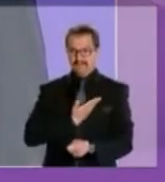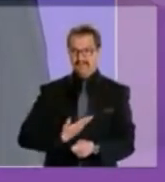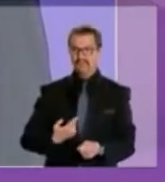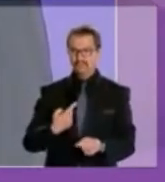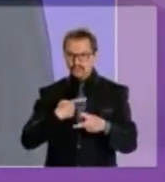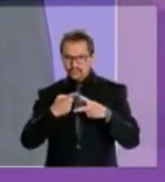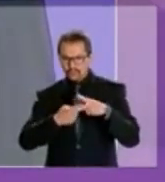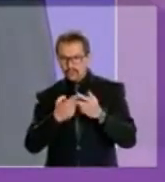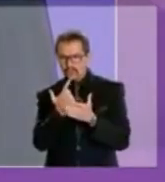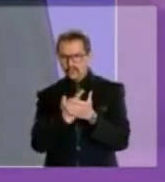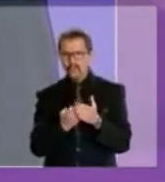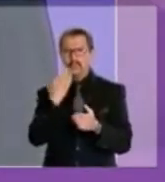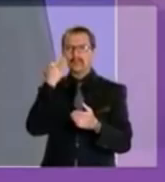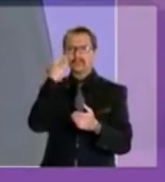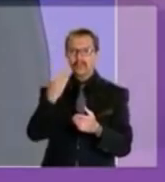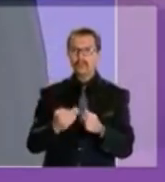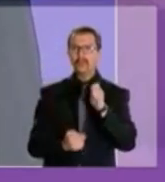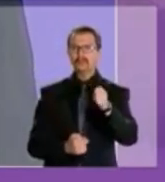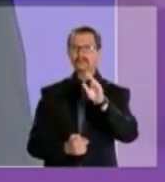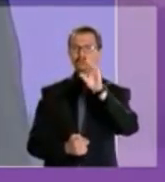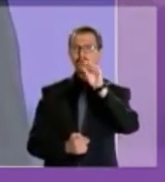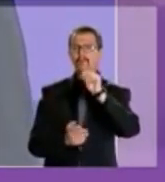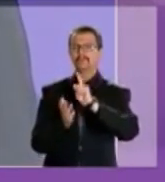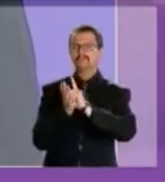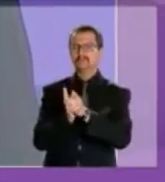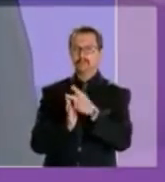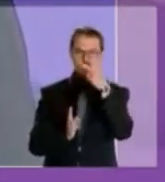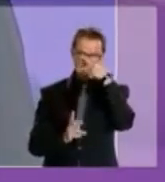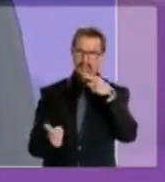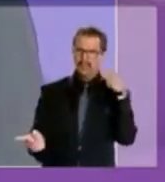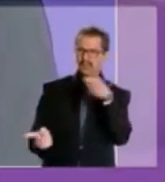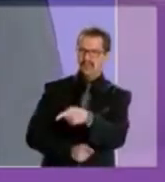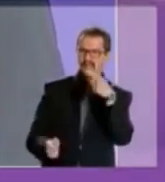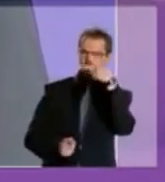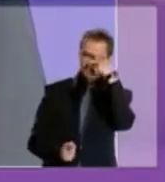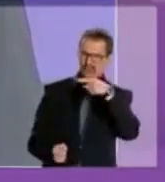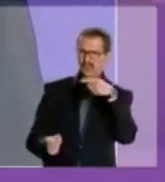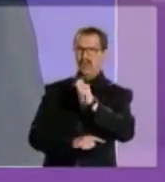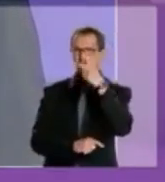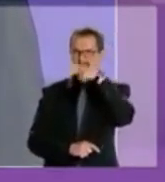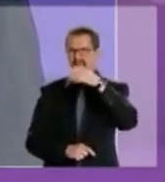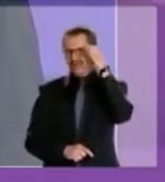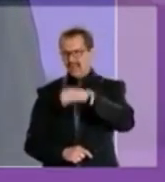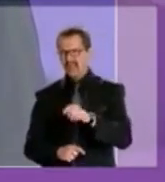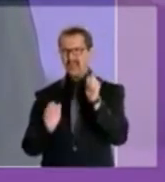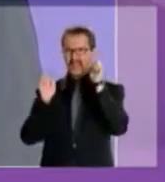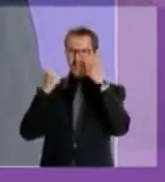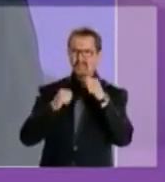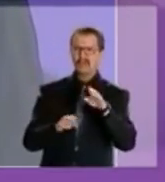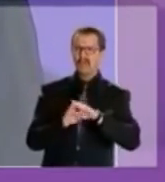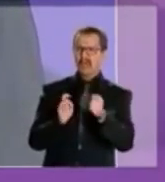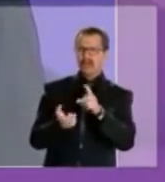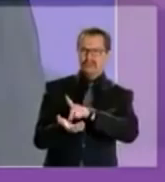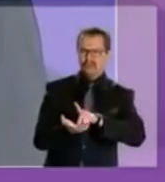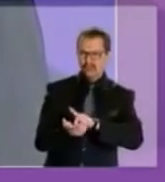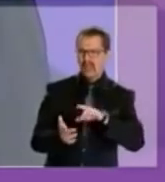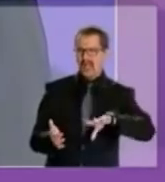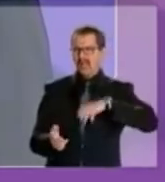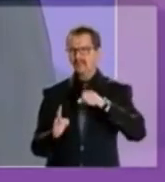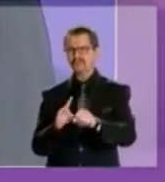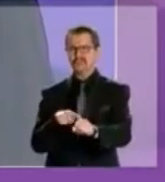agredir a mexico llamó a los inmigrantes mexicanos criminales narcotraficantes violadores y desde entonces no ha parado